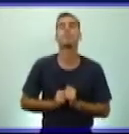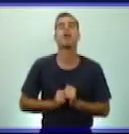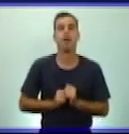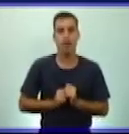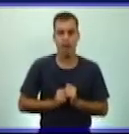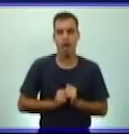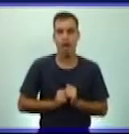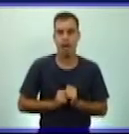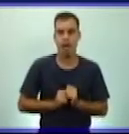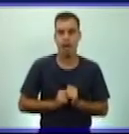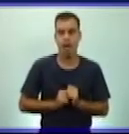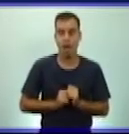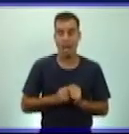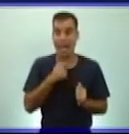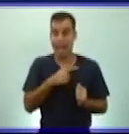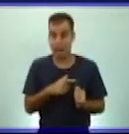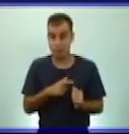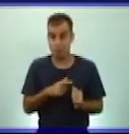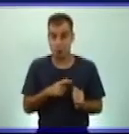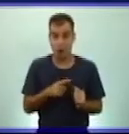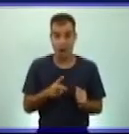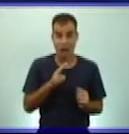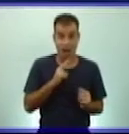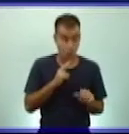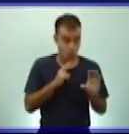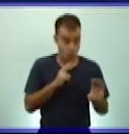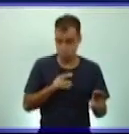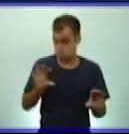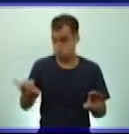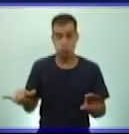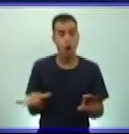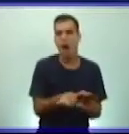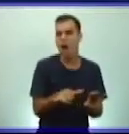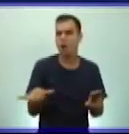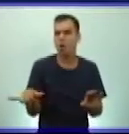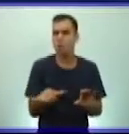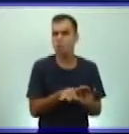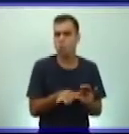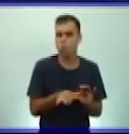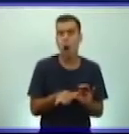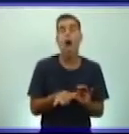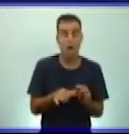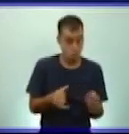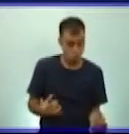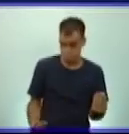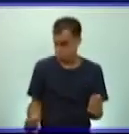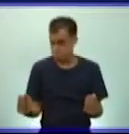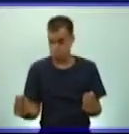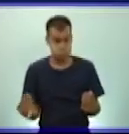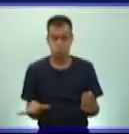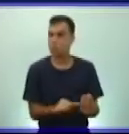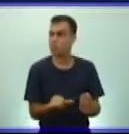las masas fueran iguales y la cantidad de energía suministrada también